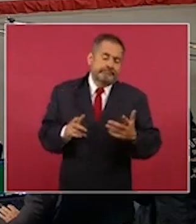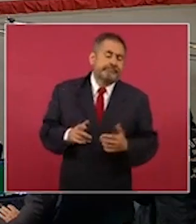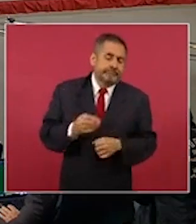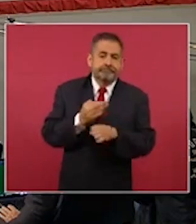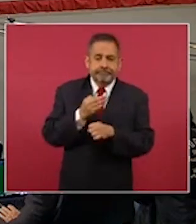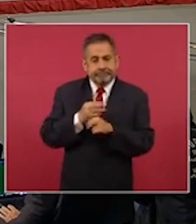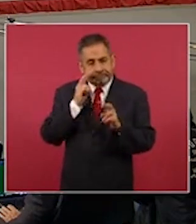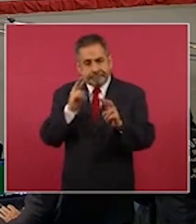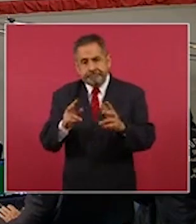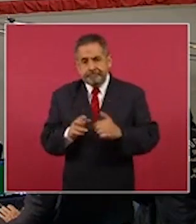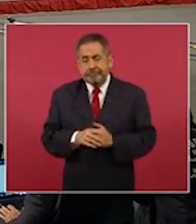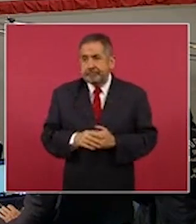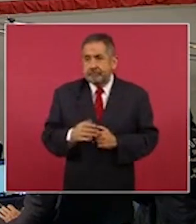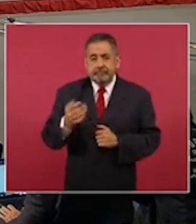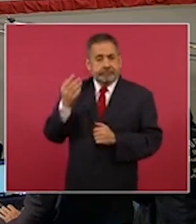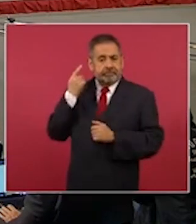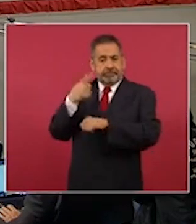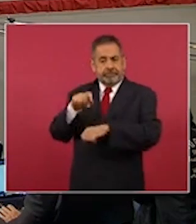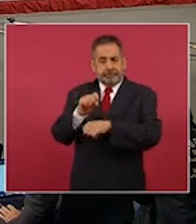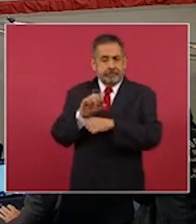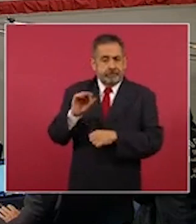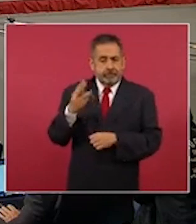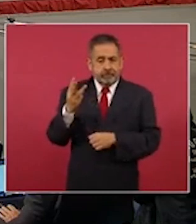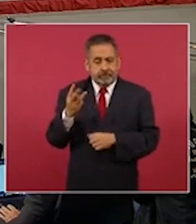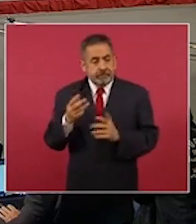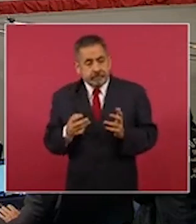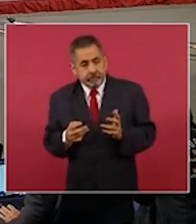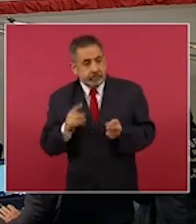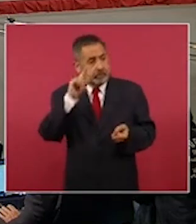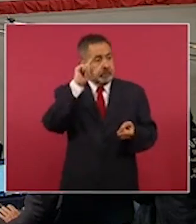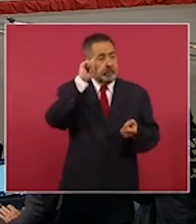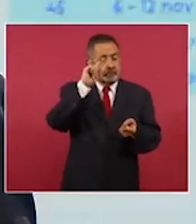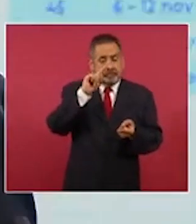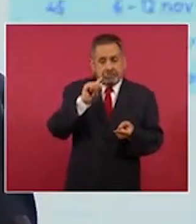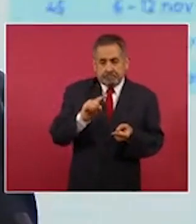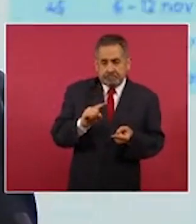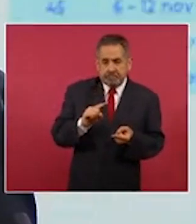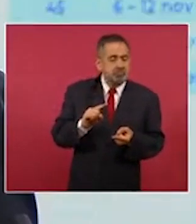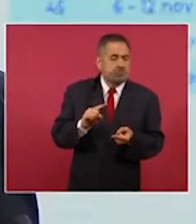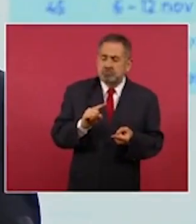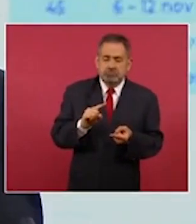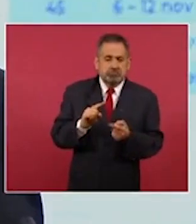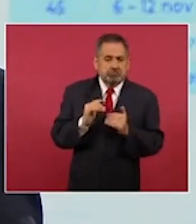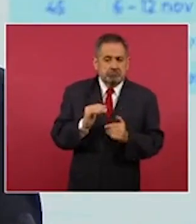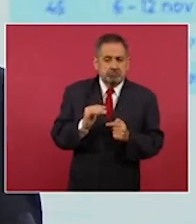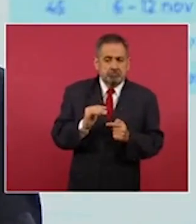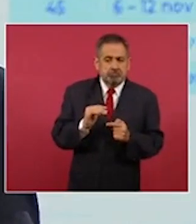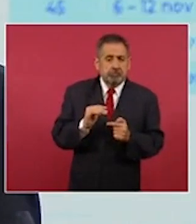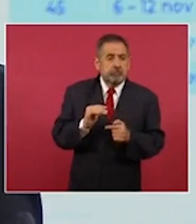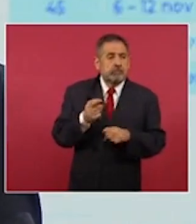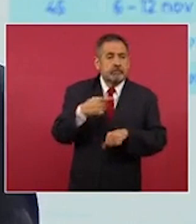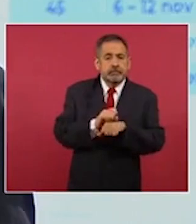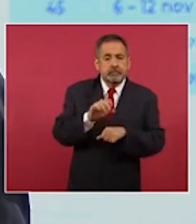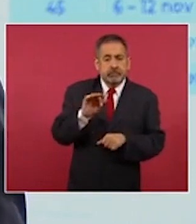de México Nuevo León Guanajuato Jalisco San Luis Potosí Veracruz Tabasco Puebla y Sonora que en conjunto